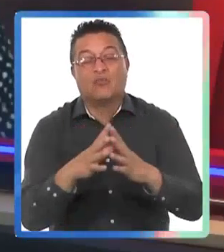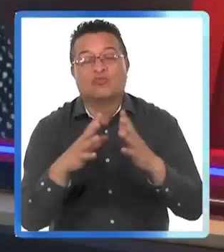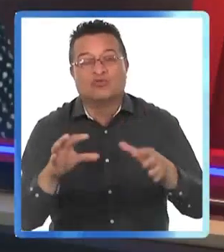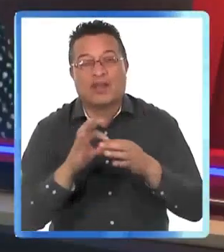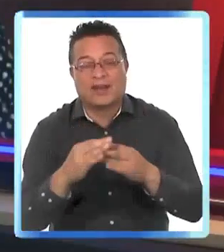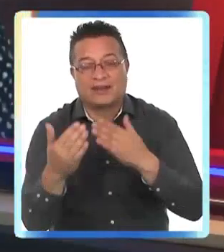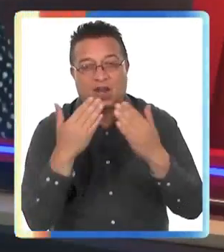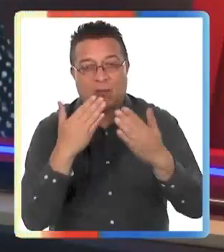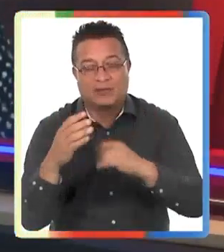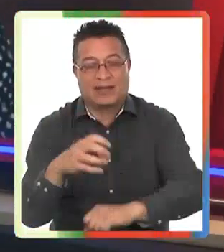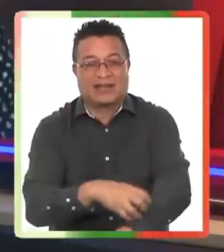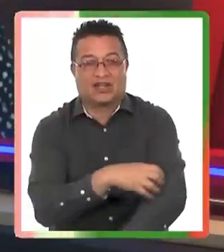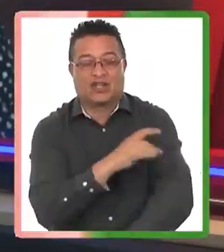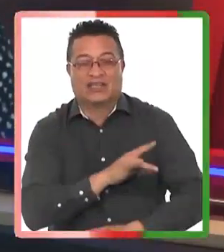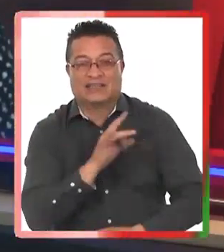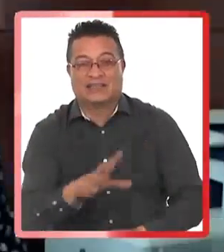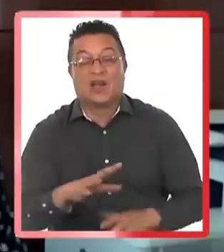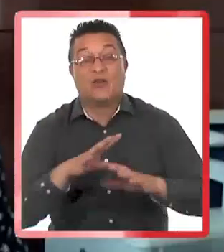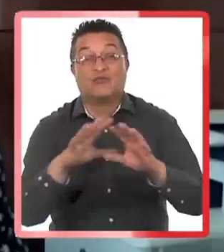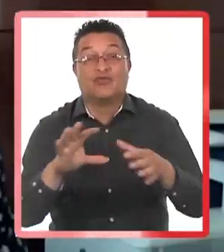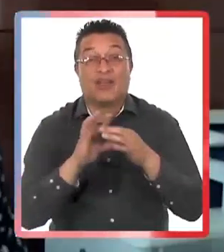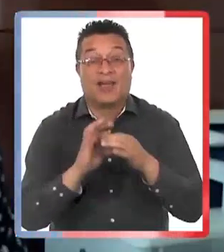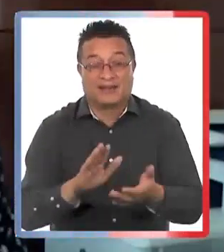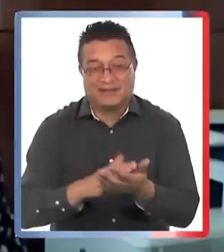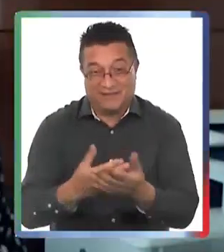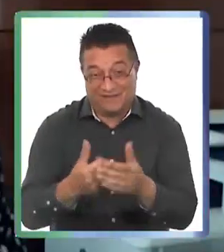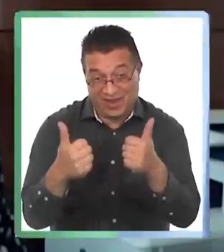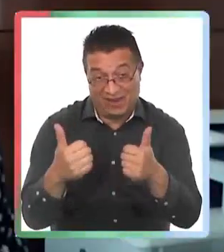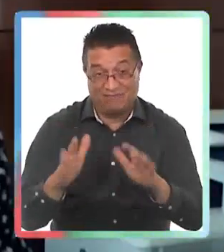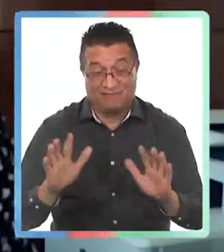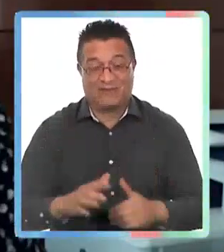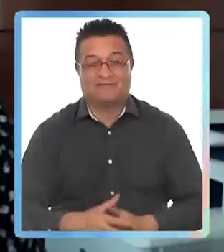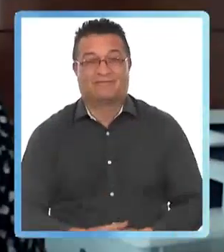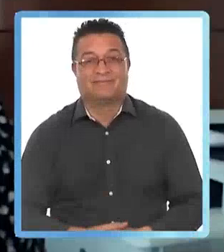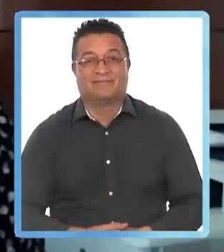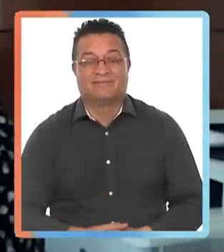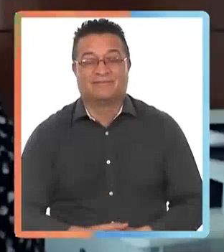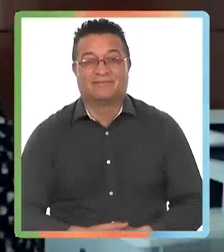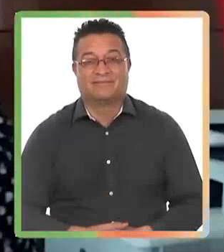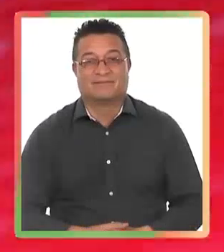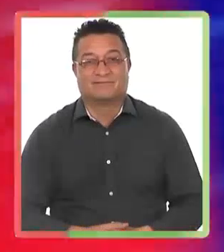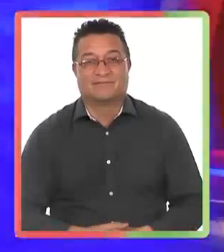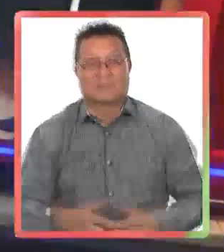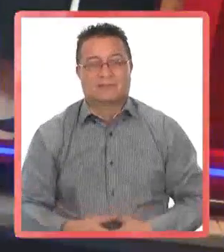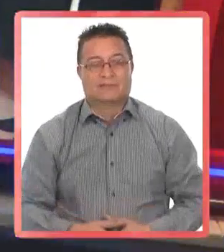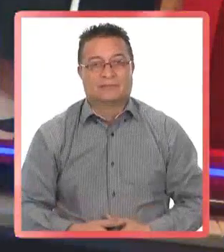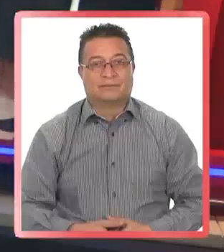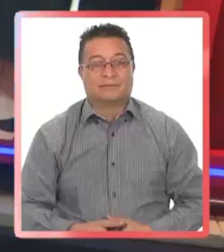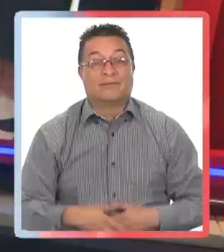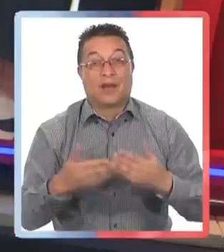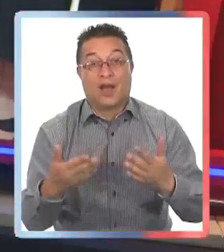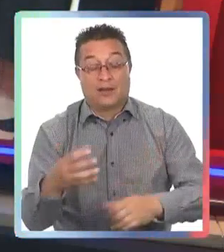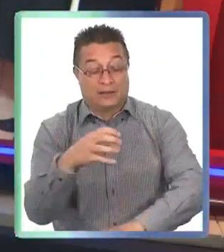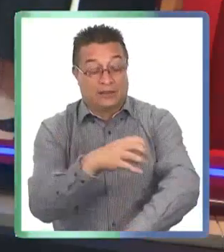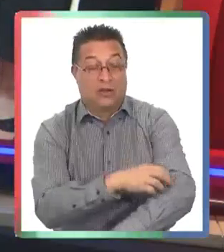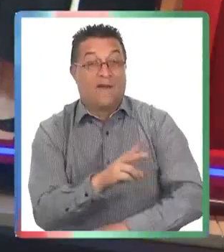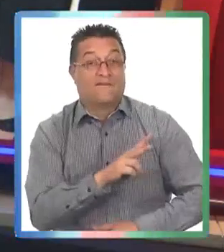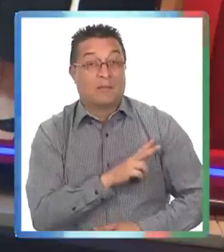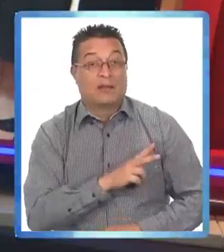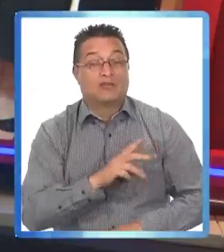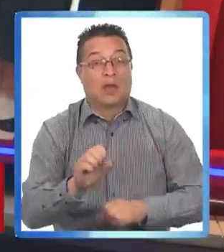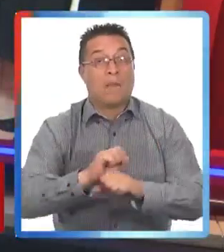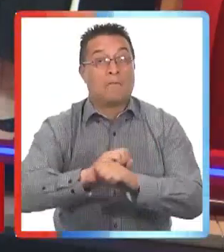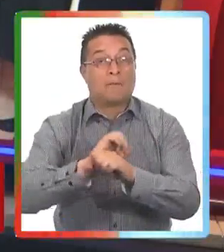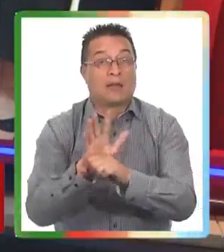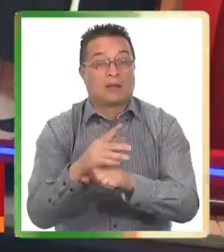usted. Muchísimas gracias por conversar con las regiones de Chile. Muchas gracias, que estén bien. Gracias, hasta pronto. Nos vamos a la región de Valparaíso.